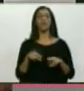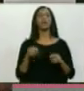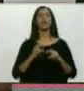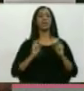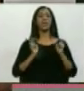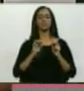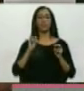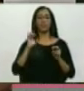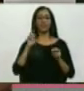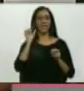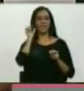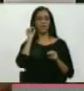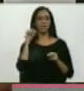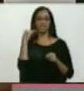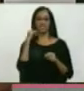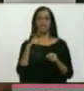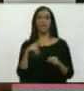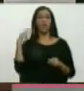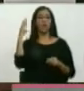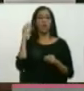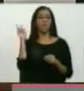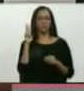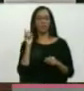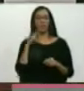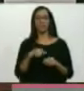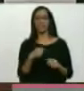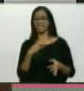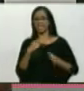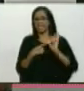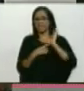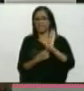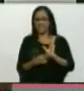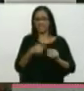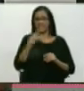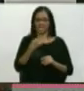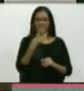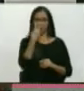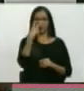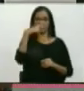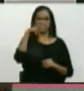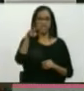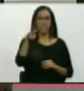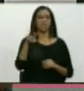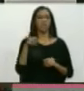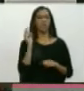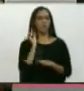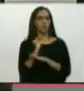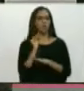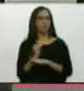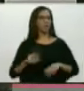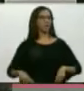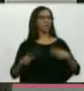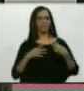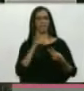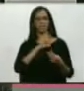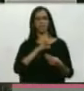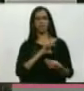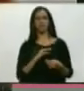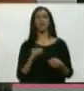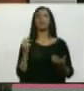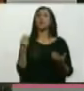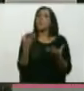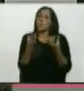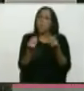en ZK, los colombianos en Venezuela también se expresan, dicen, pendiente y vista, cuídele la vida a esa señora, tiene